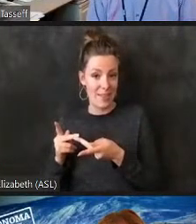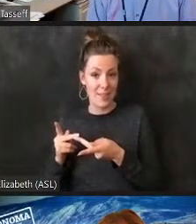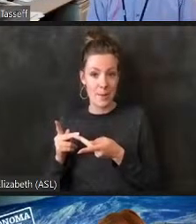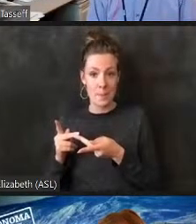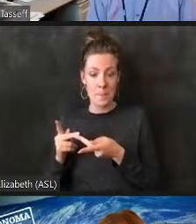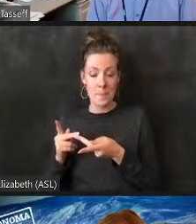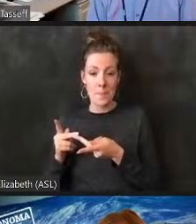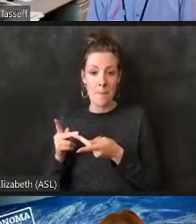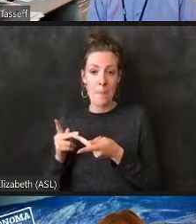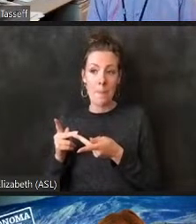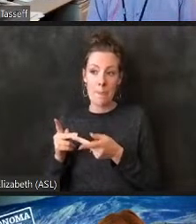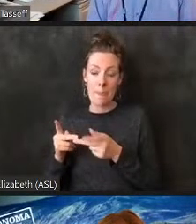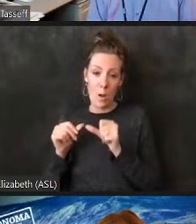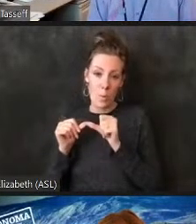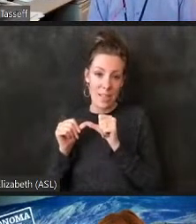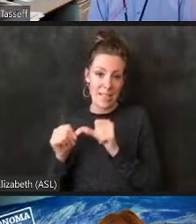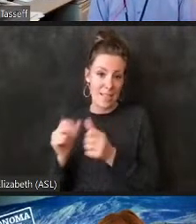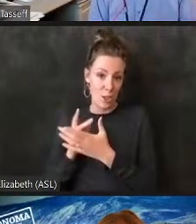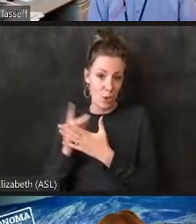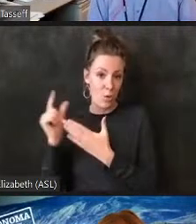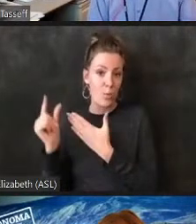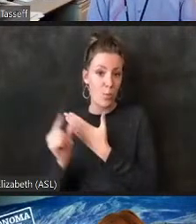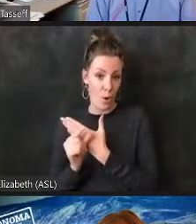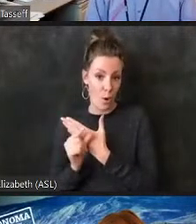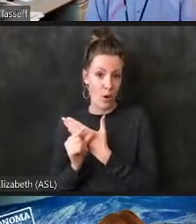suficientes vacunas para